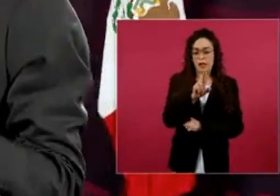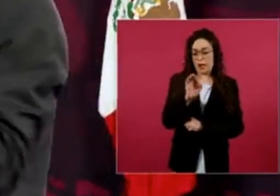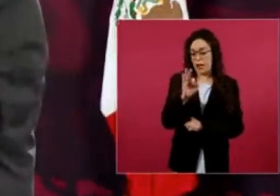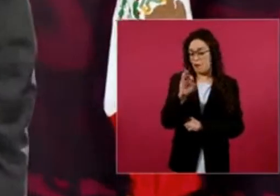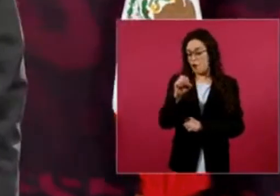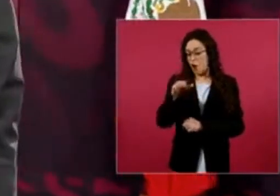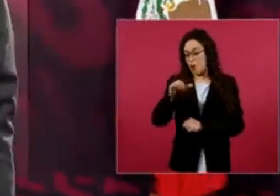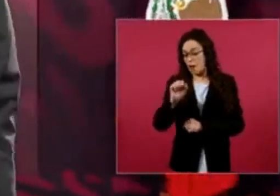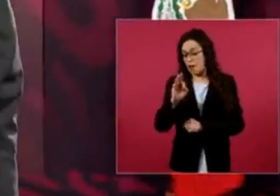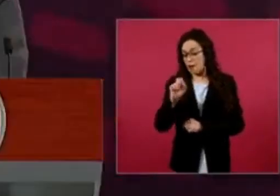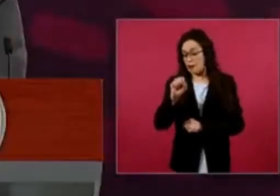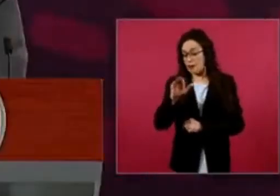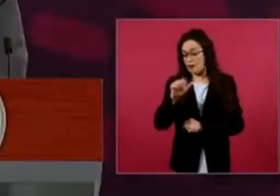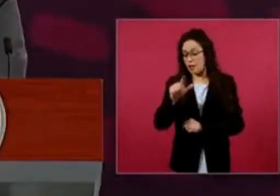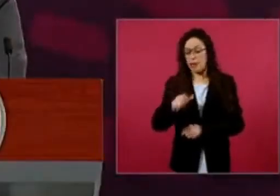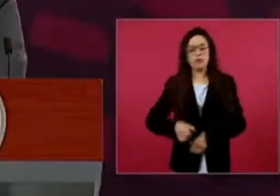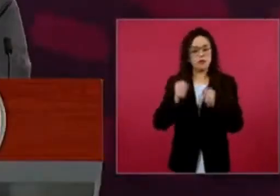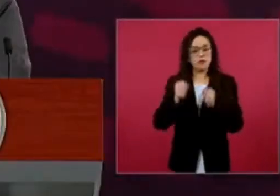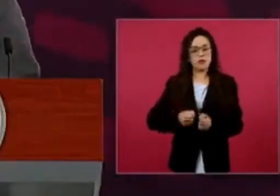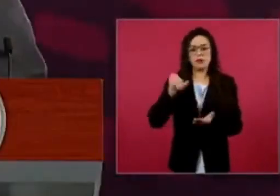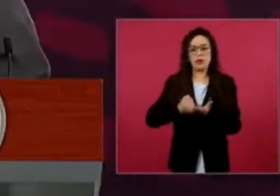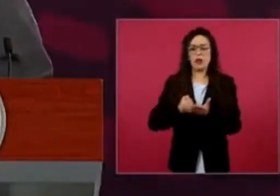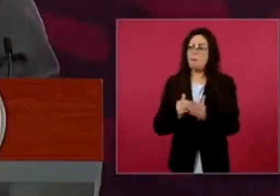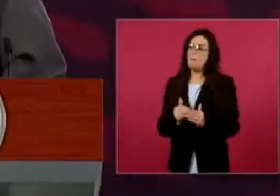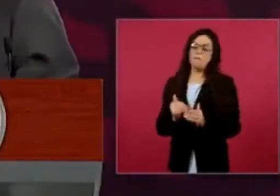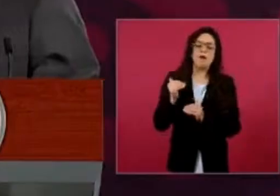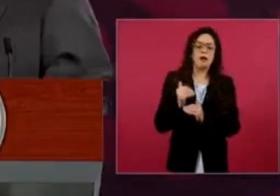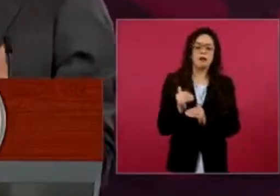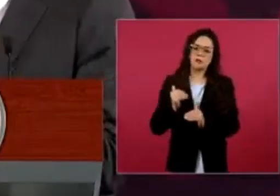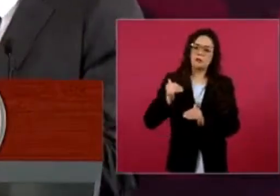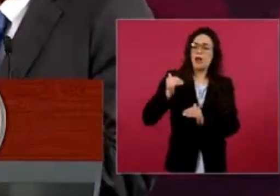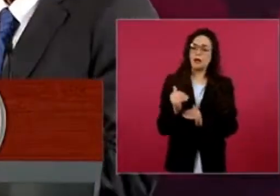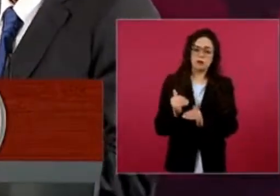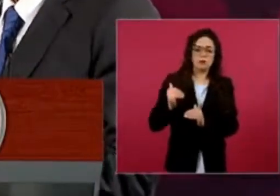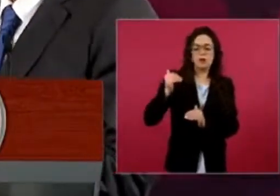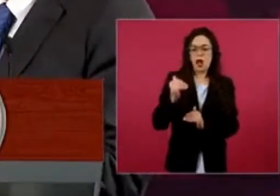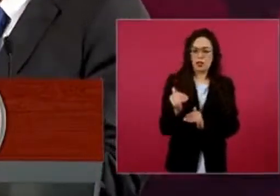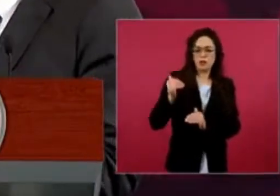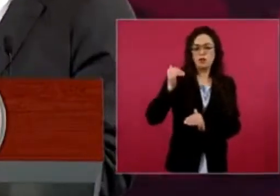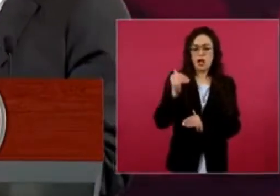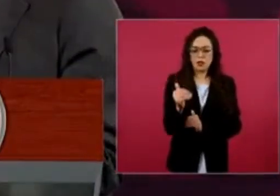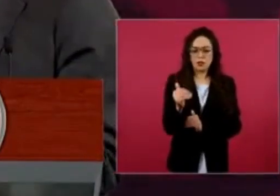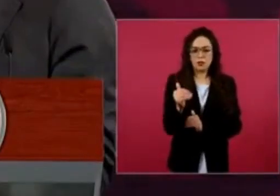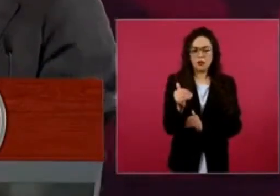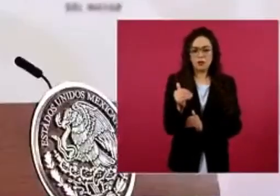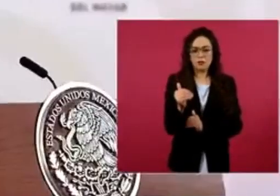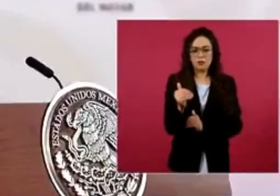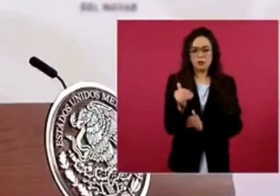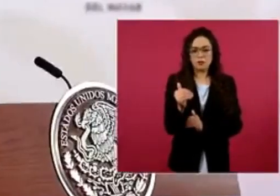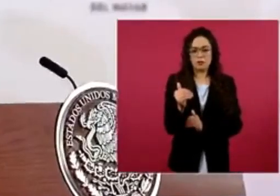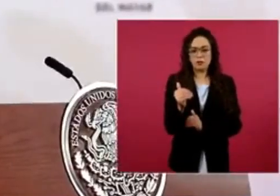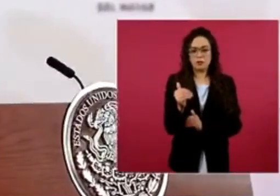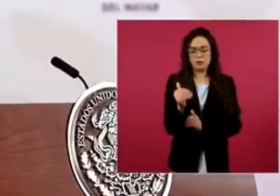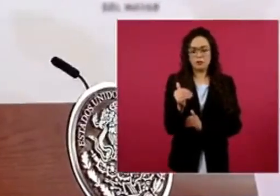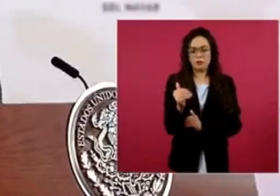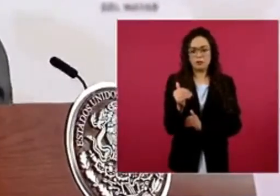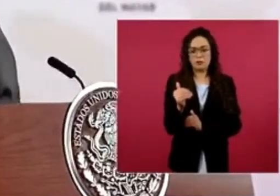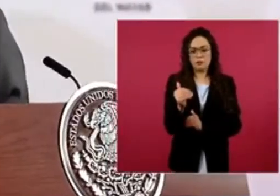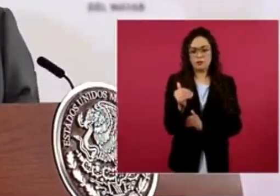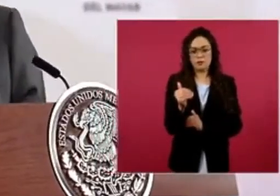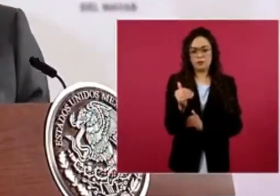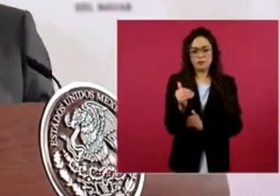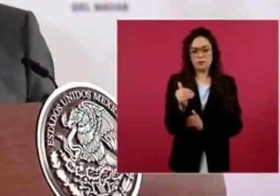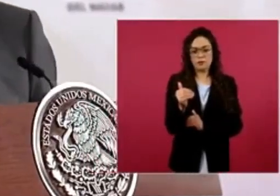Y siempre decían que había que hacer la reforma fiscal y que había que apretarse